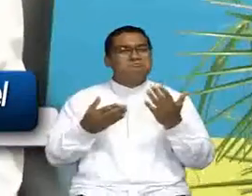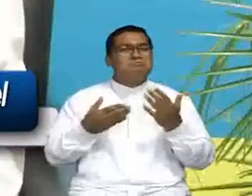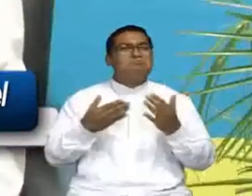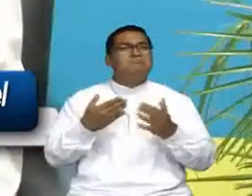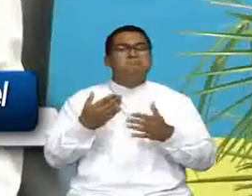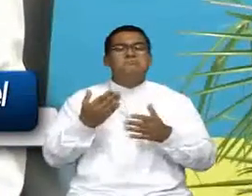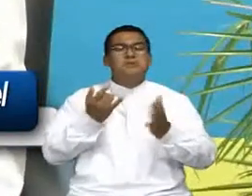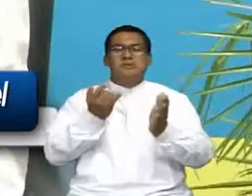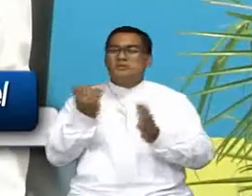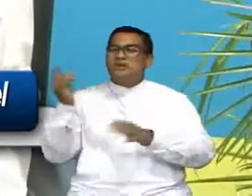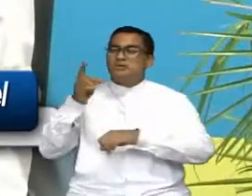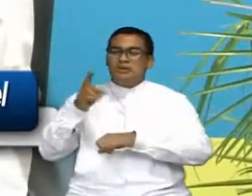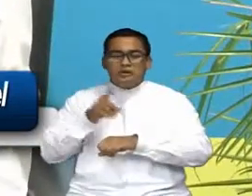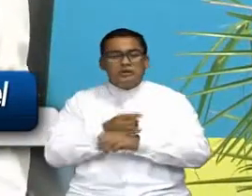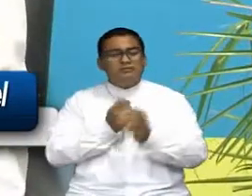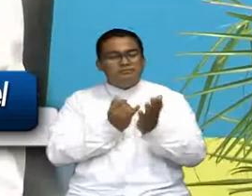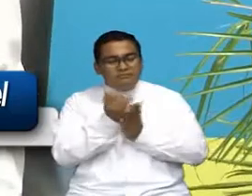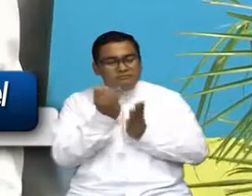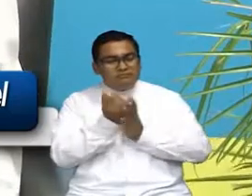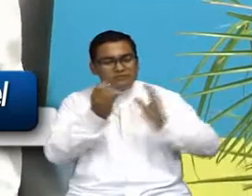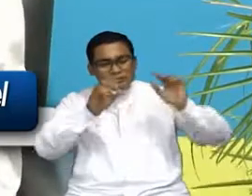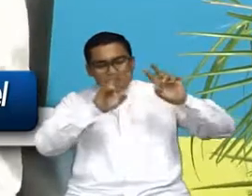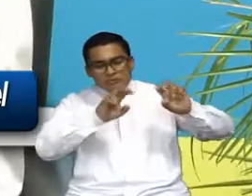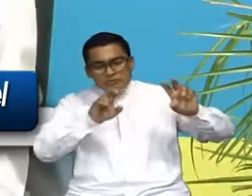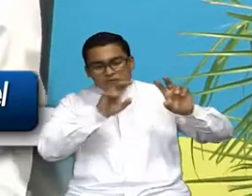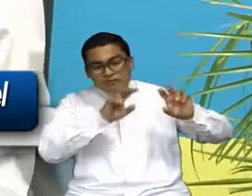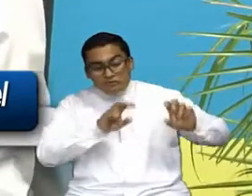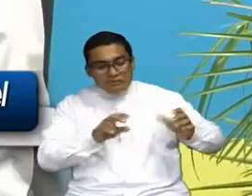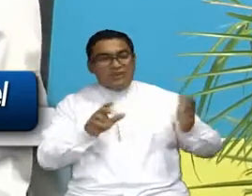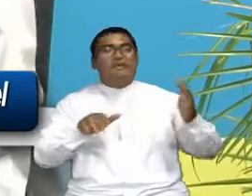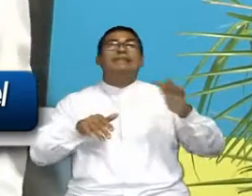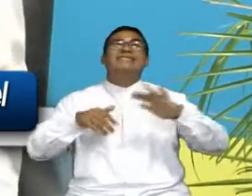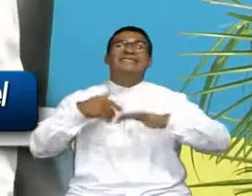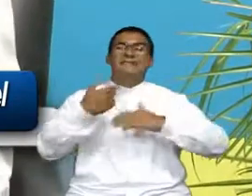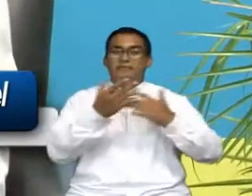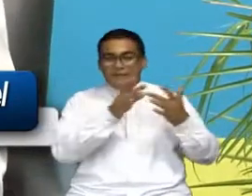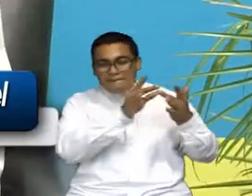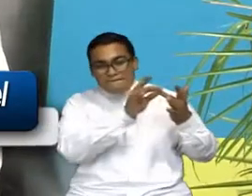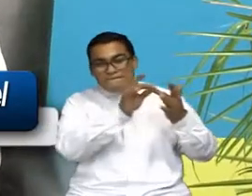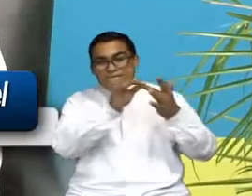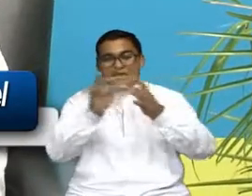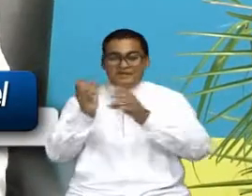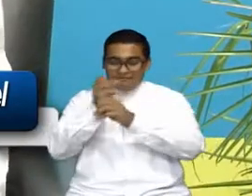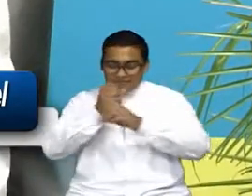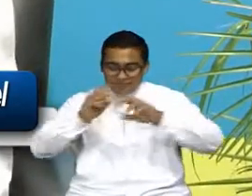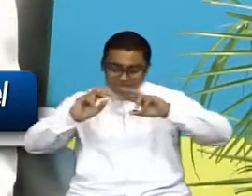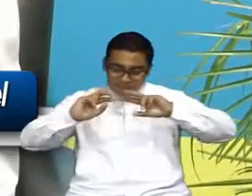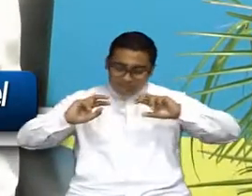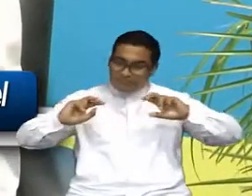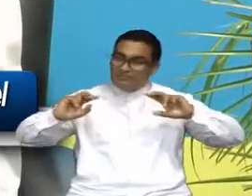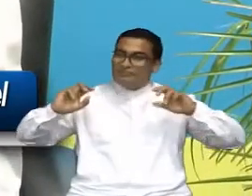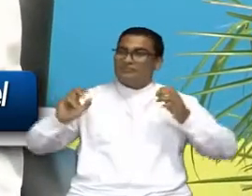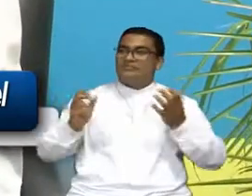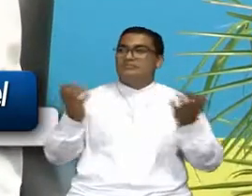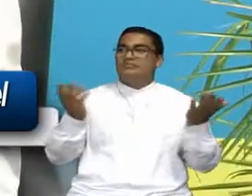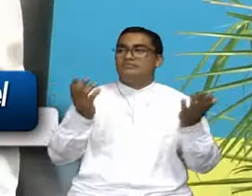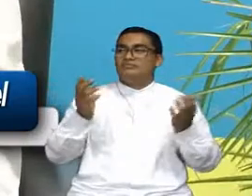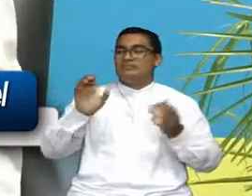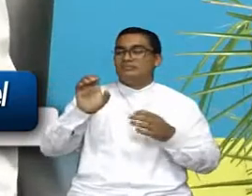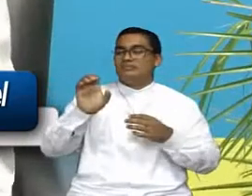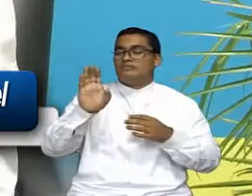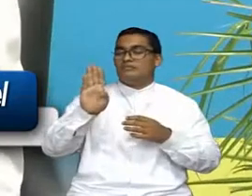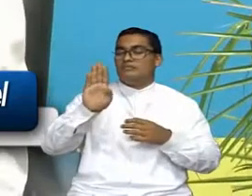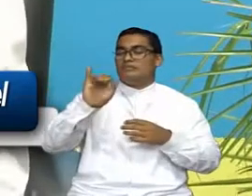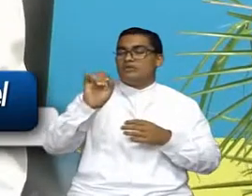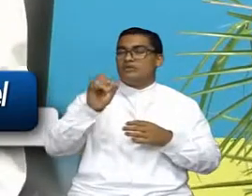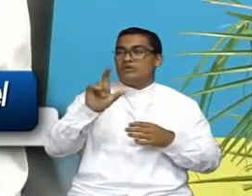vamos investigando, vamos viendo si mandamos algunas pruebas mucho más especiales, los extendidos periféricos, a veces tienen que hacer biopsias